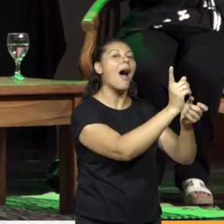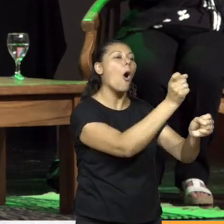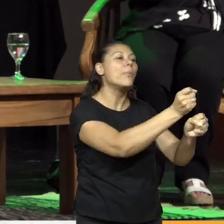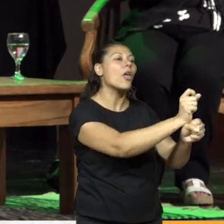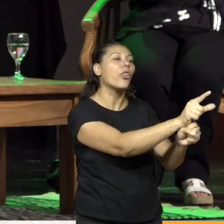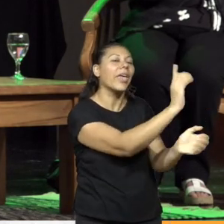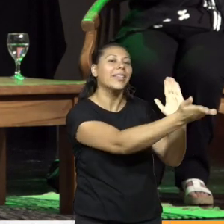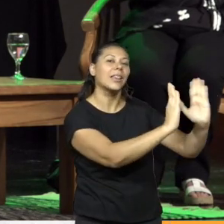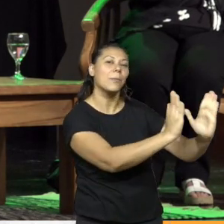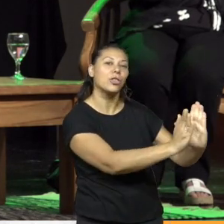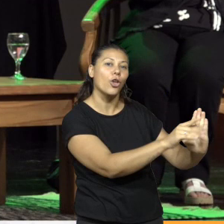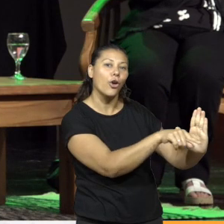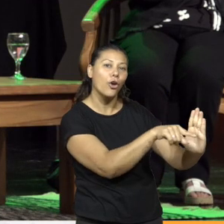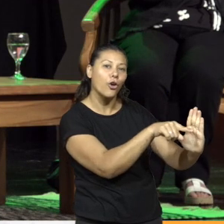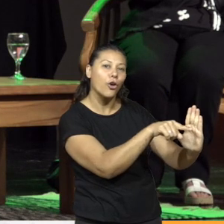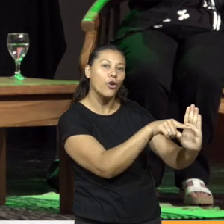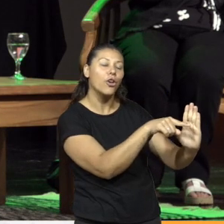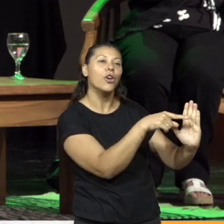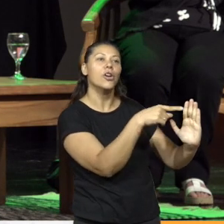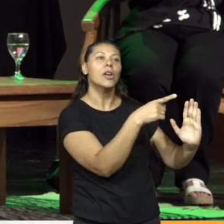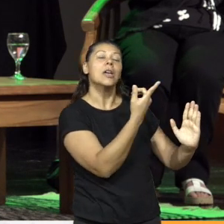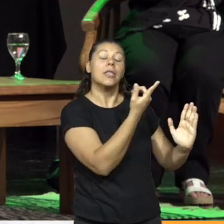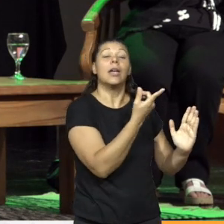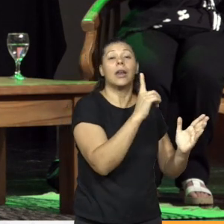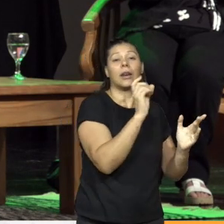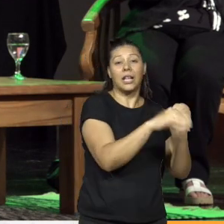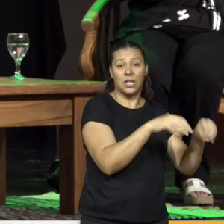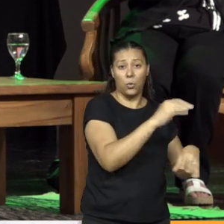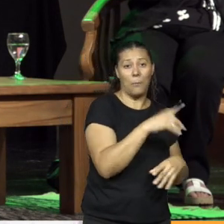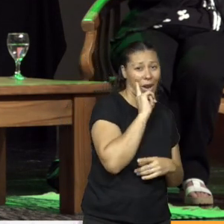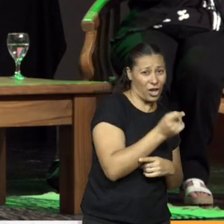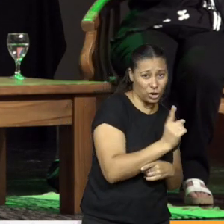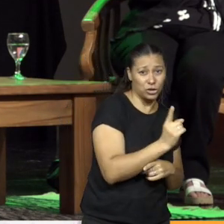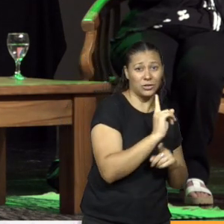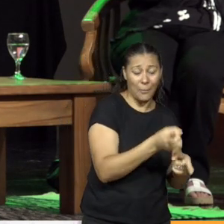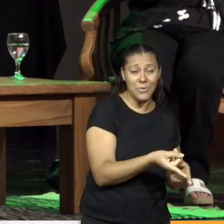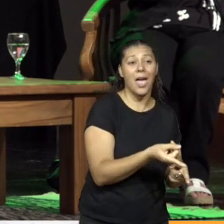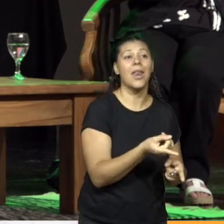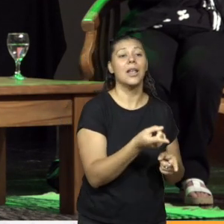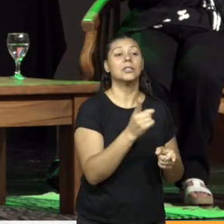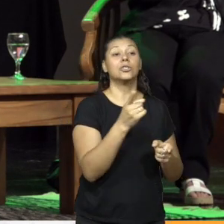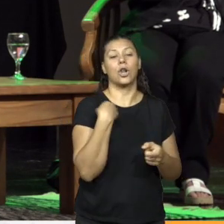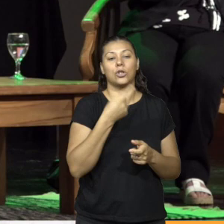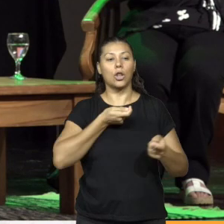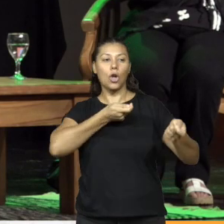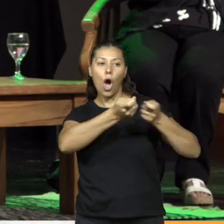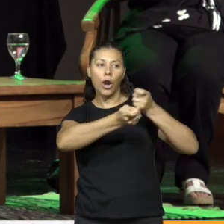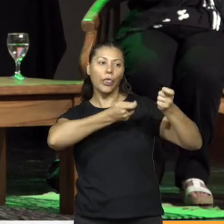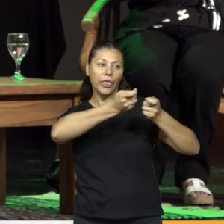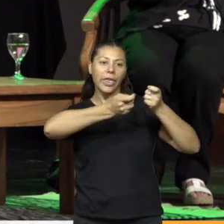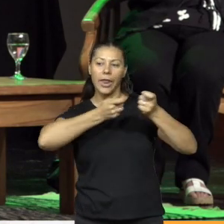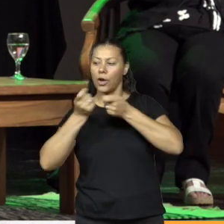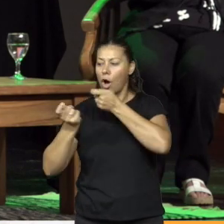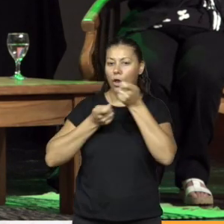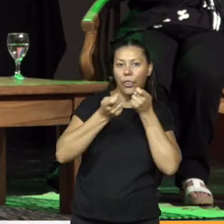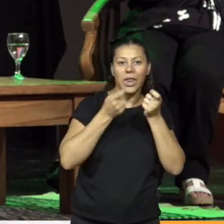residuos valorizables como para los operadores de residuos peligrosos, y se coordina ambientalmente y se controla desde la Secretaría